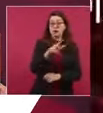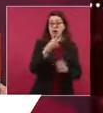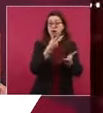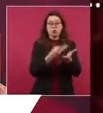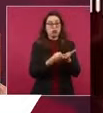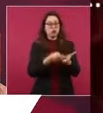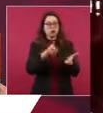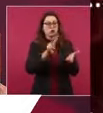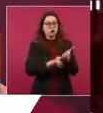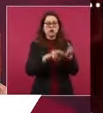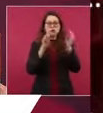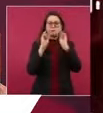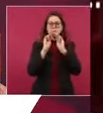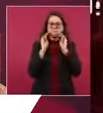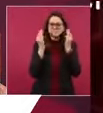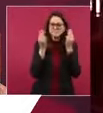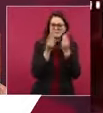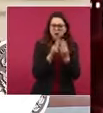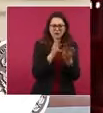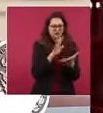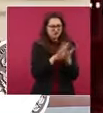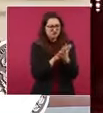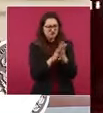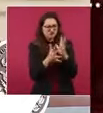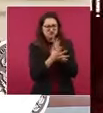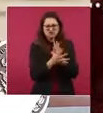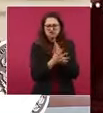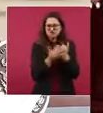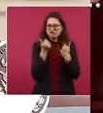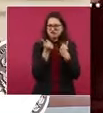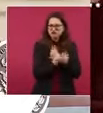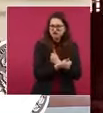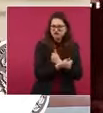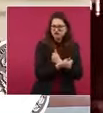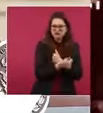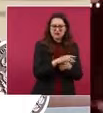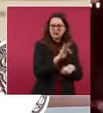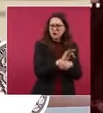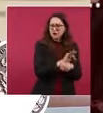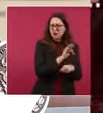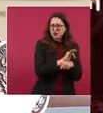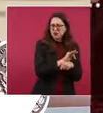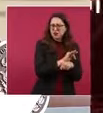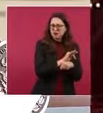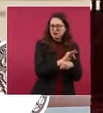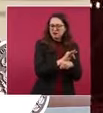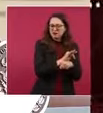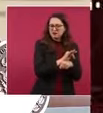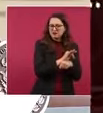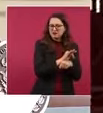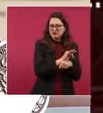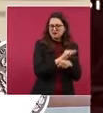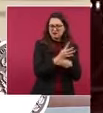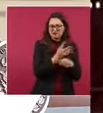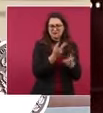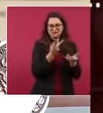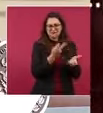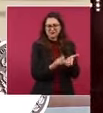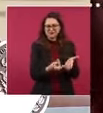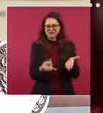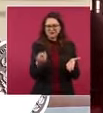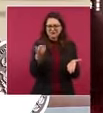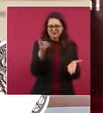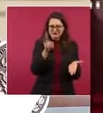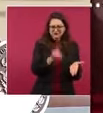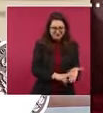formaron en el antiguo régimen, carecen de honestidad y no son capaces de plantear que están